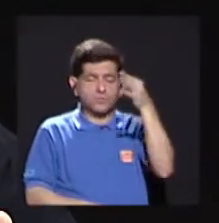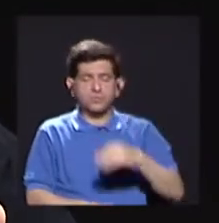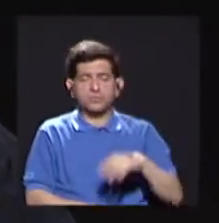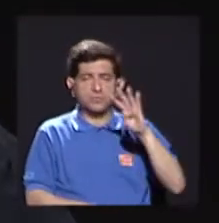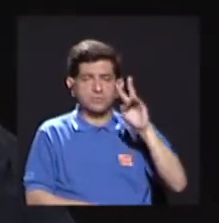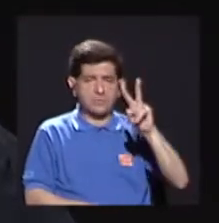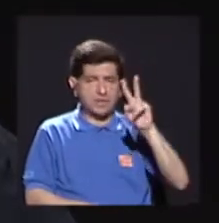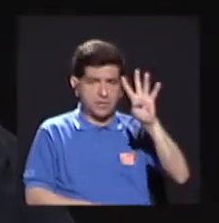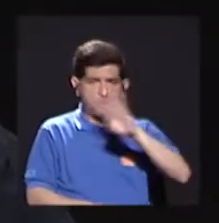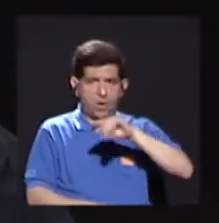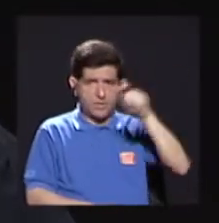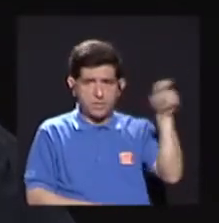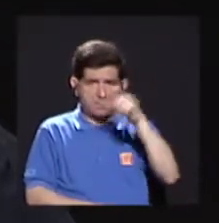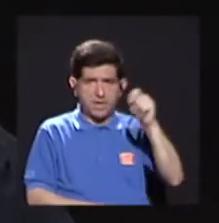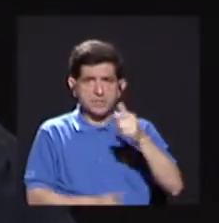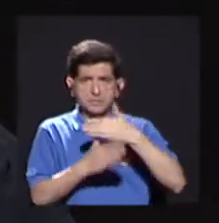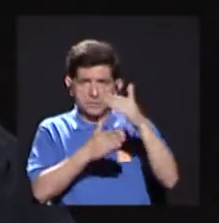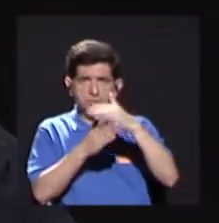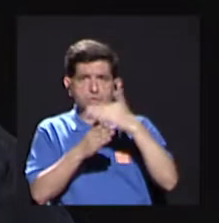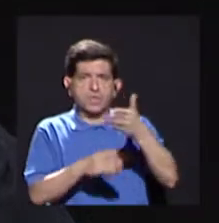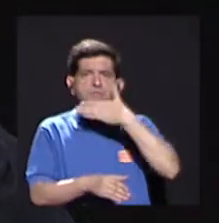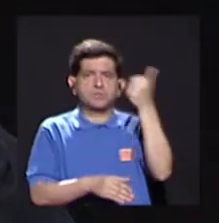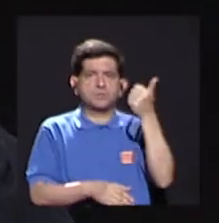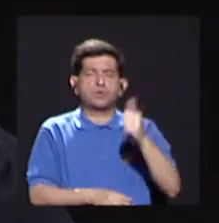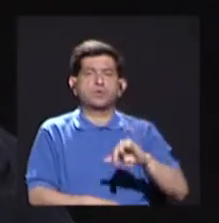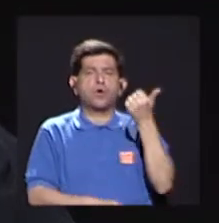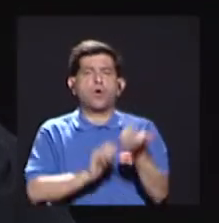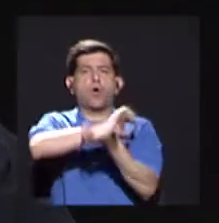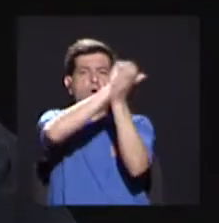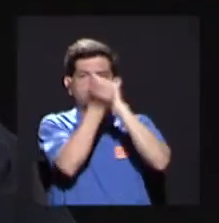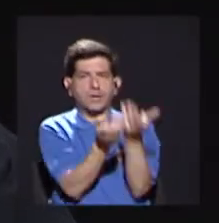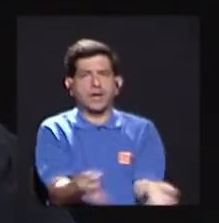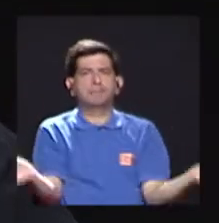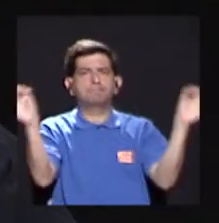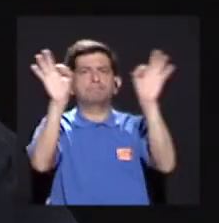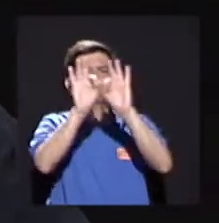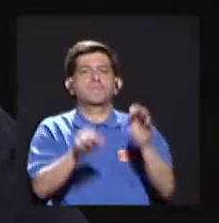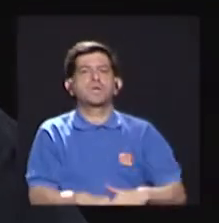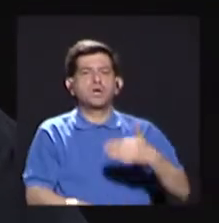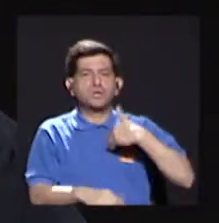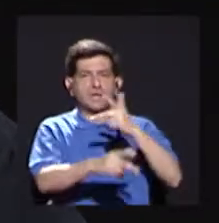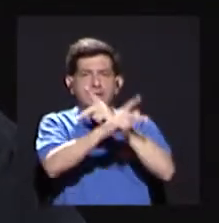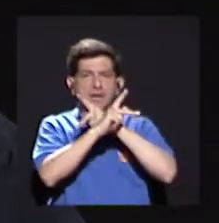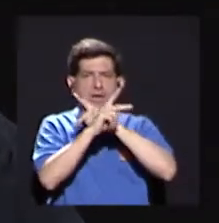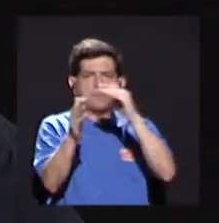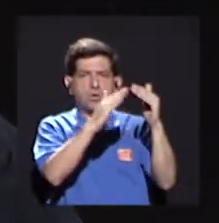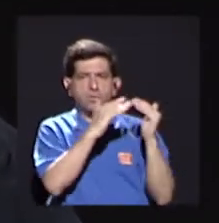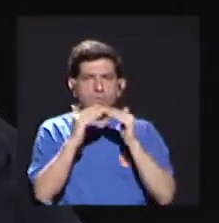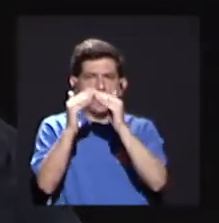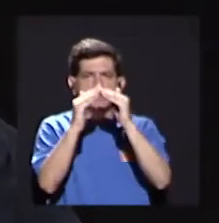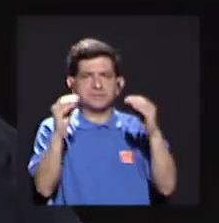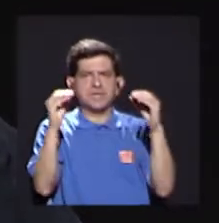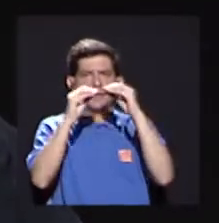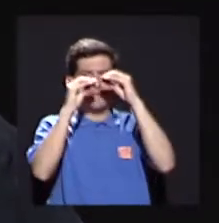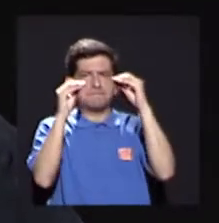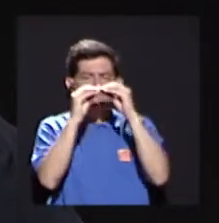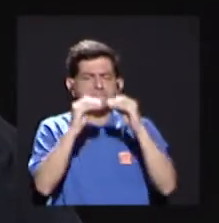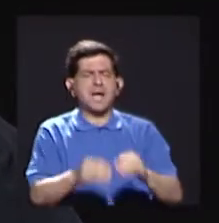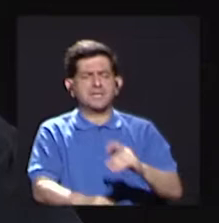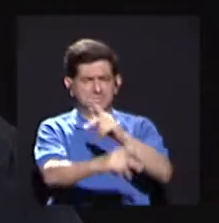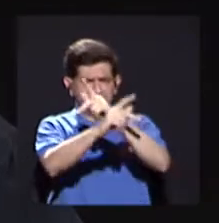nosotros tenemos que distribuir mejor ahí esos son gran cambio nosotros tenemos que proteger a la población que está más desprotegida